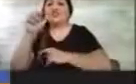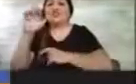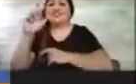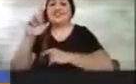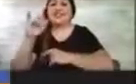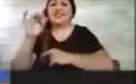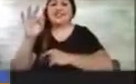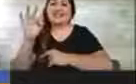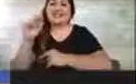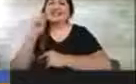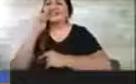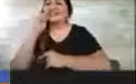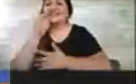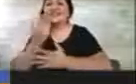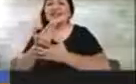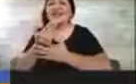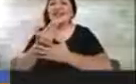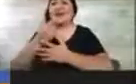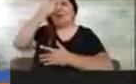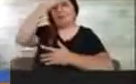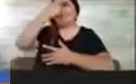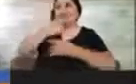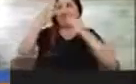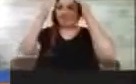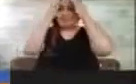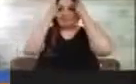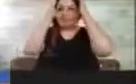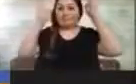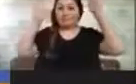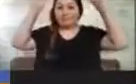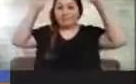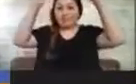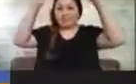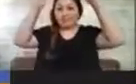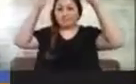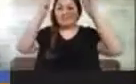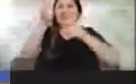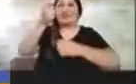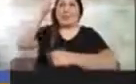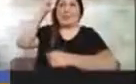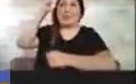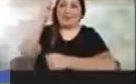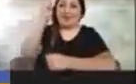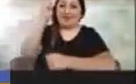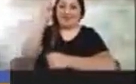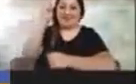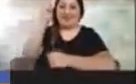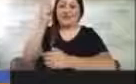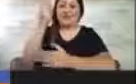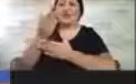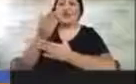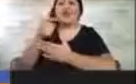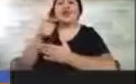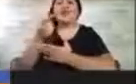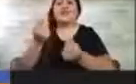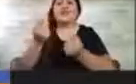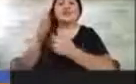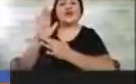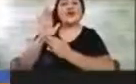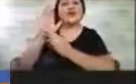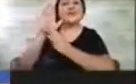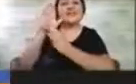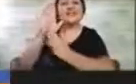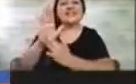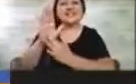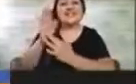la cabeza, que son como una especie de martillo. Y precisamente eso representa perfectamente cuáles son las